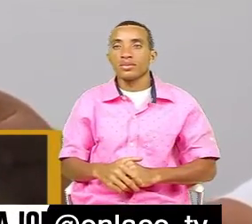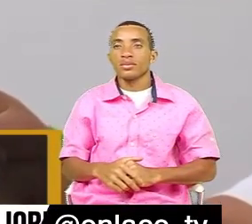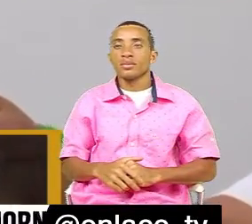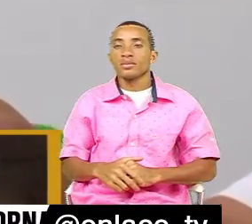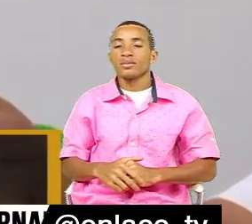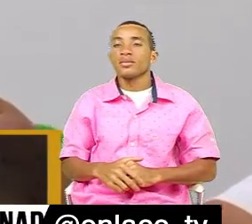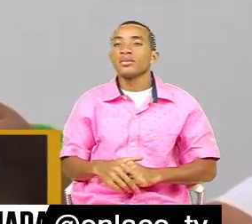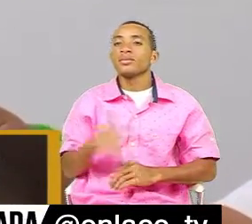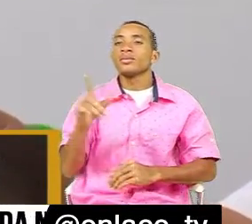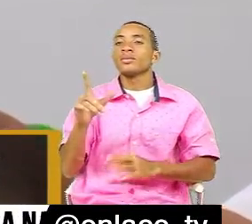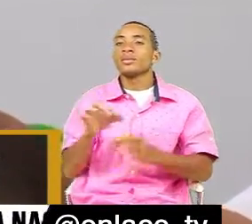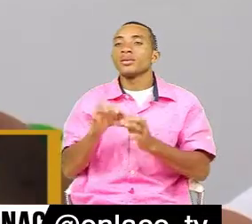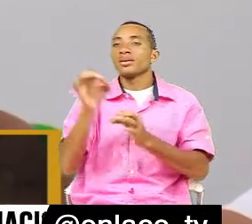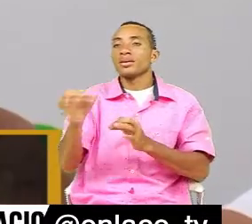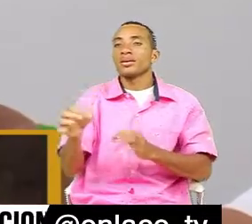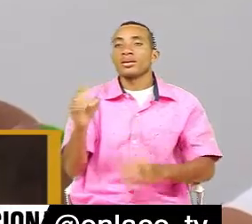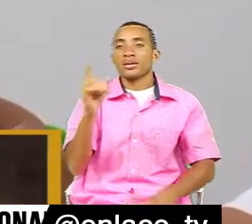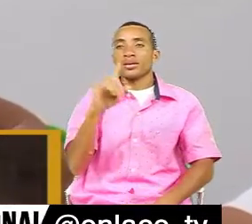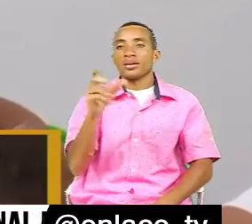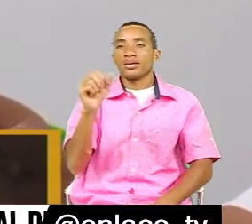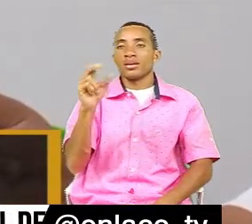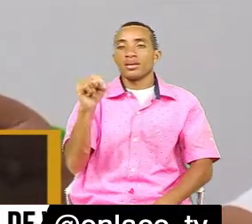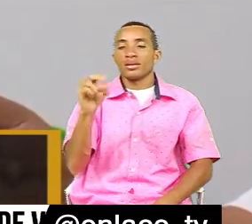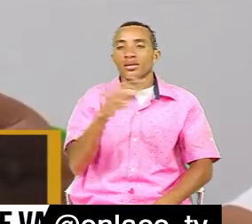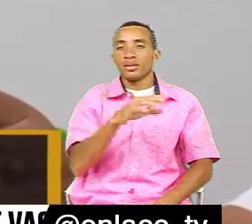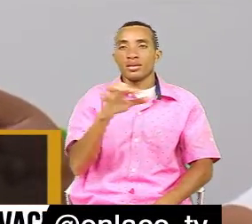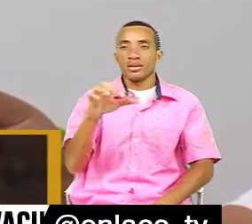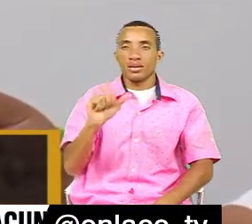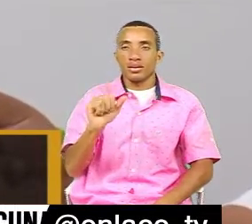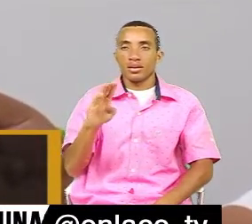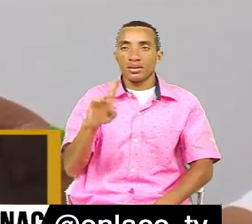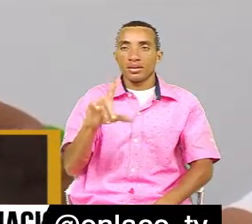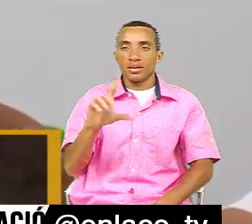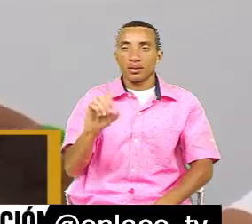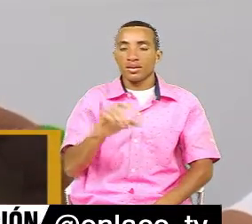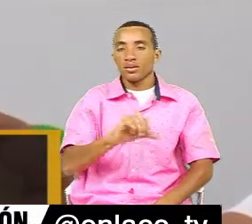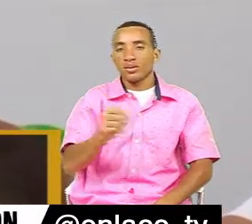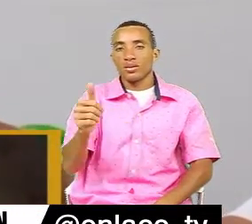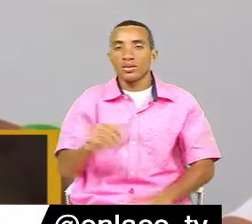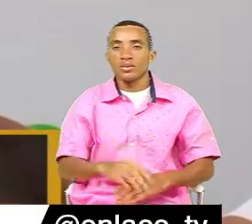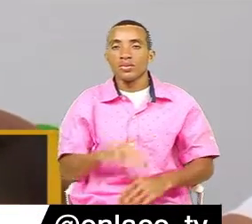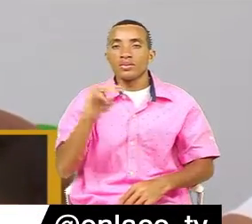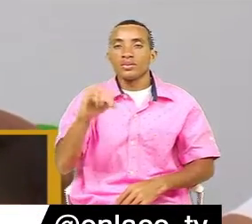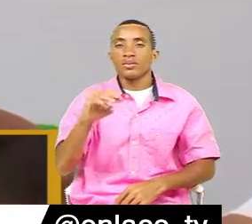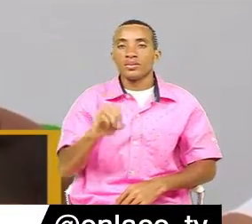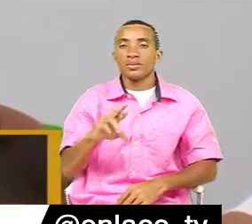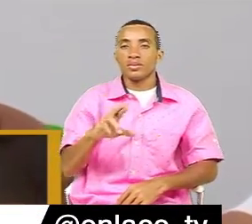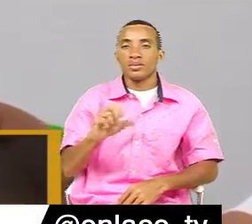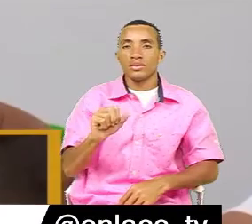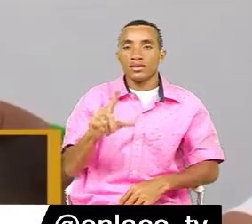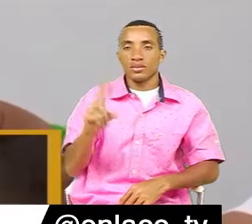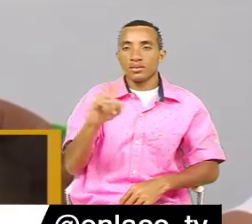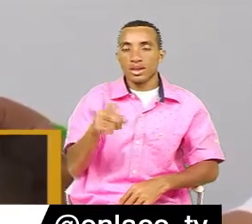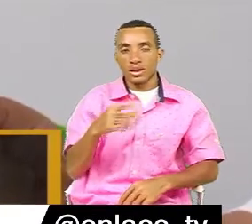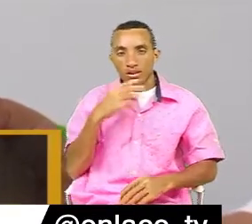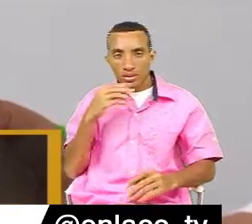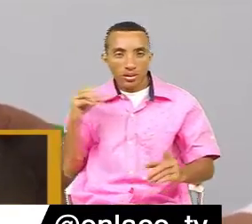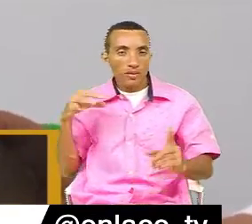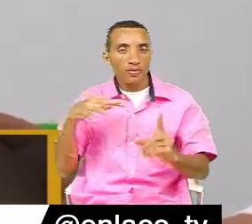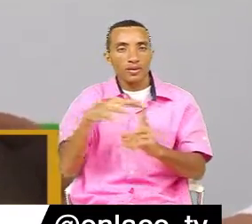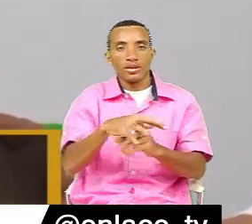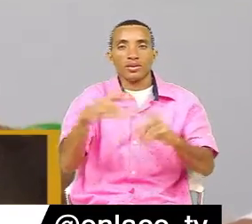En municipios en San Pablo y en Morales, son dos frentes de guerra diferentes que vienen afectando a la población, y pues